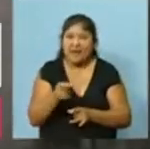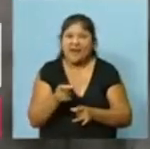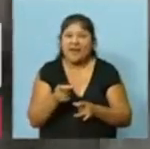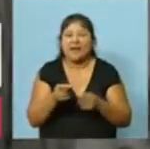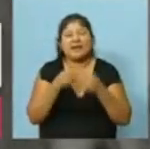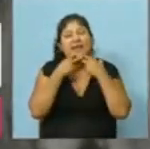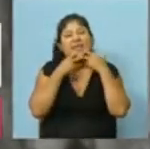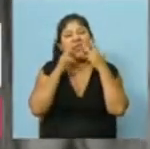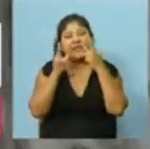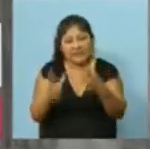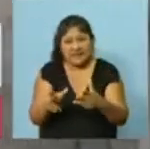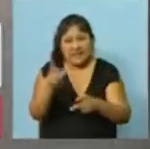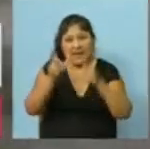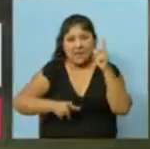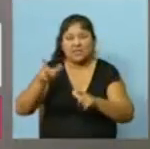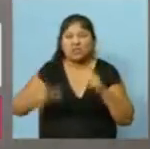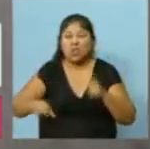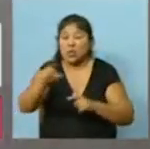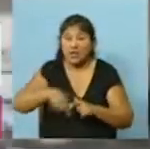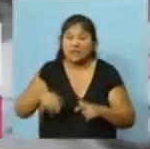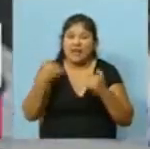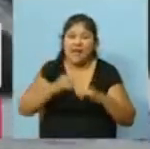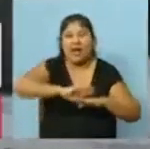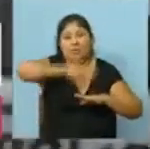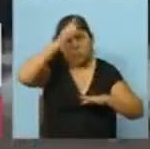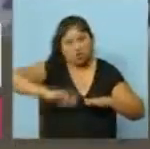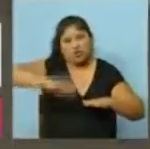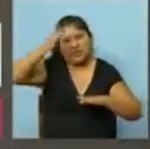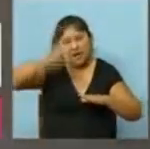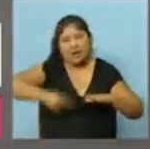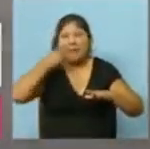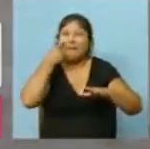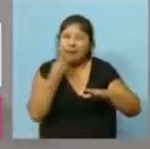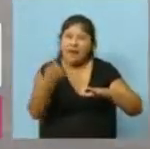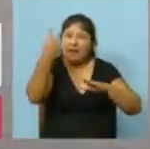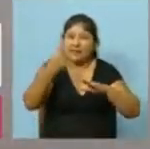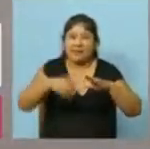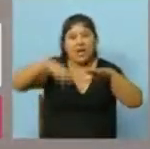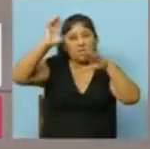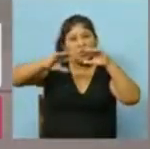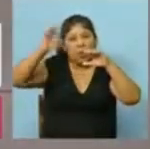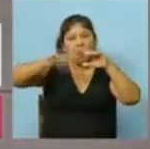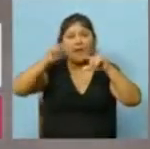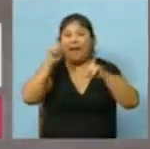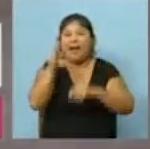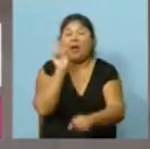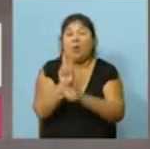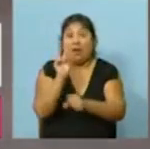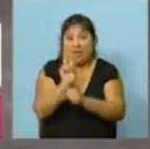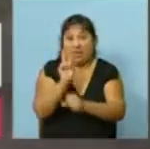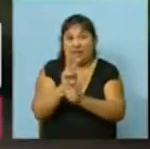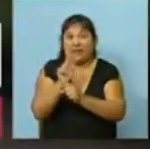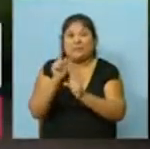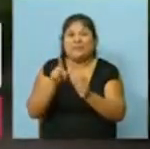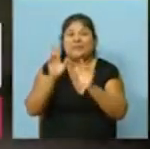decirle a la gente que cuando esté en una zona de montaña y vea que se precipita la lluvia hay que tener mucho cuidado y